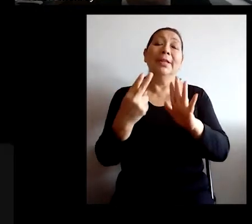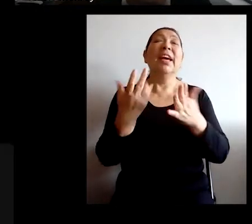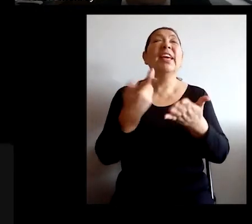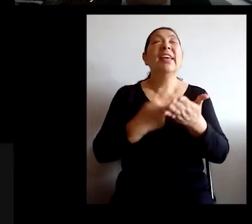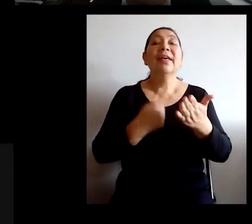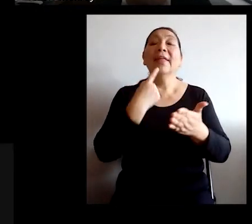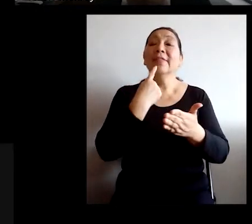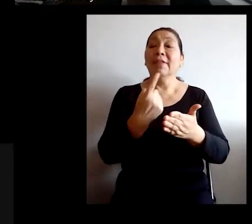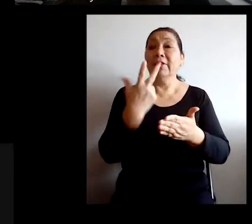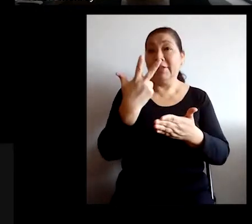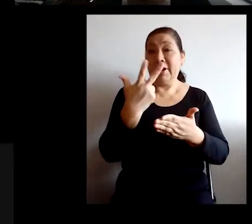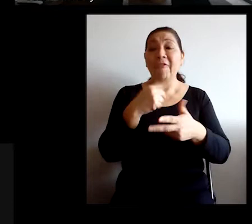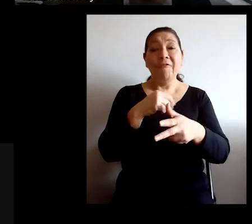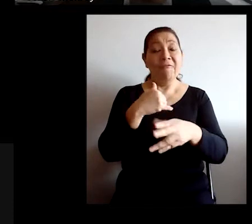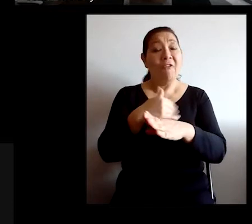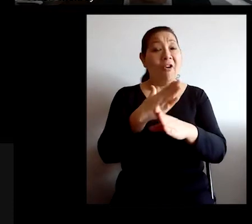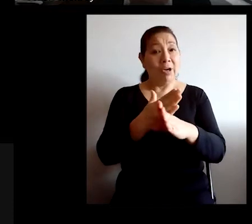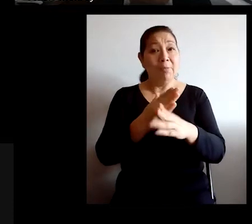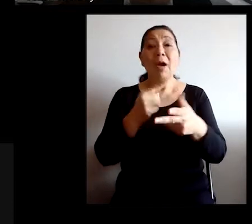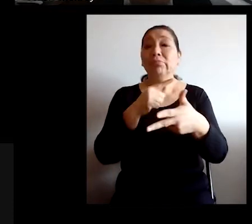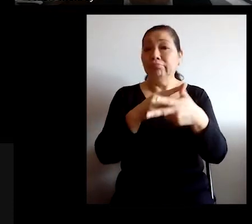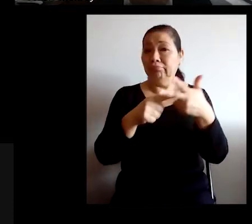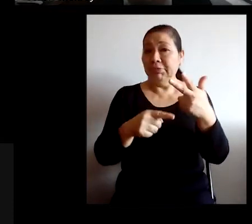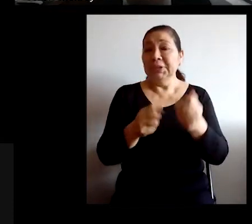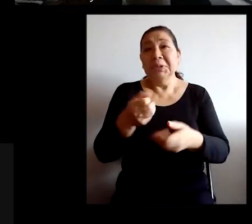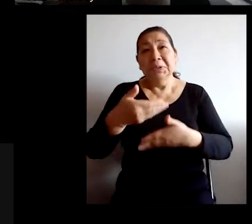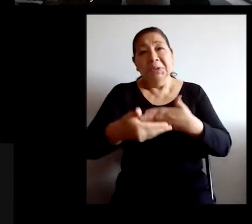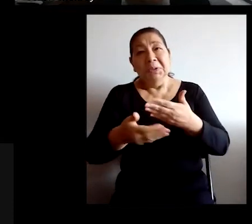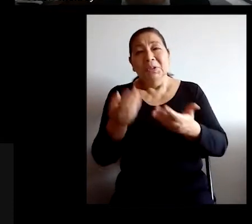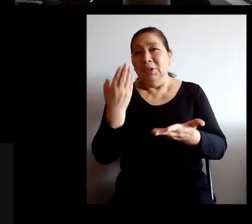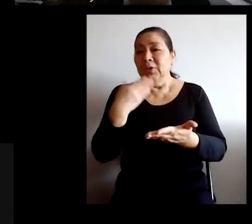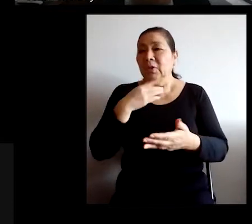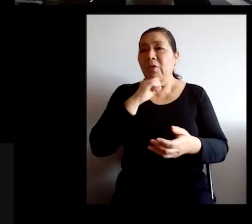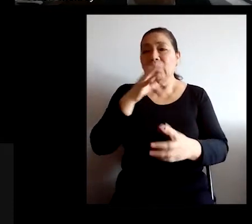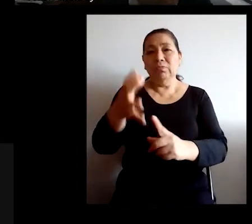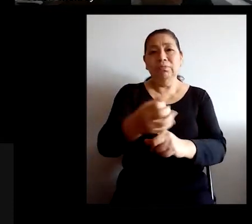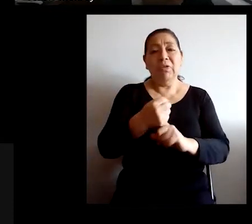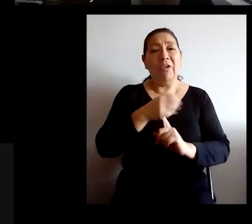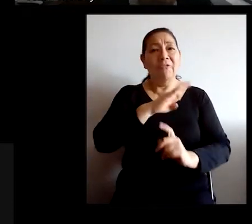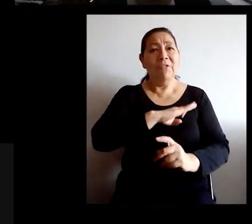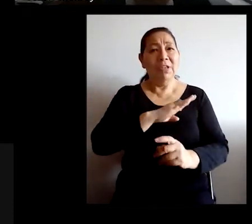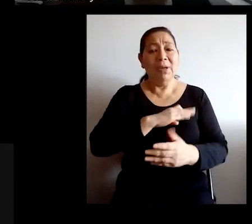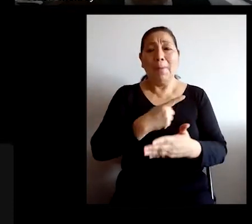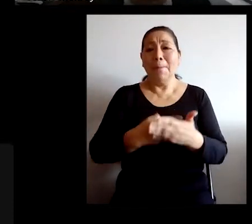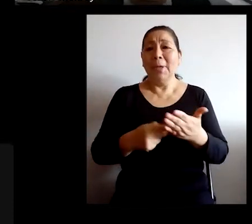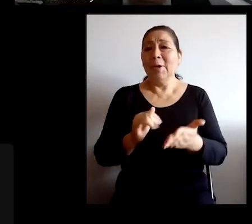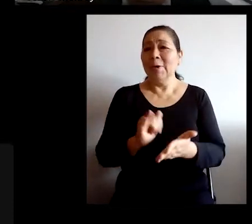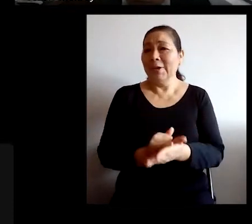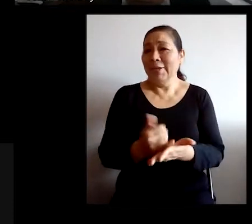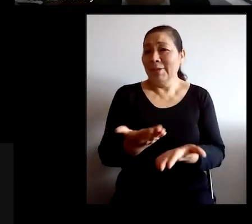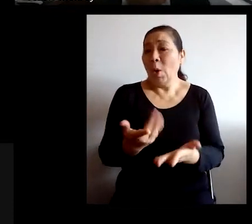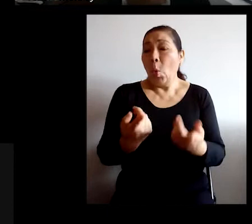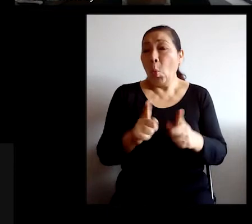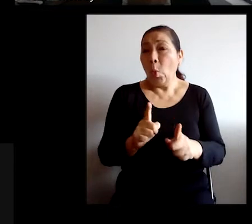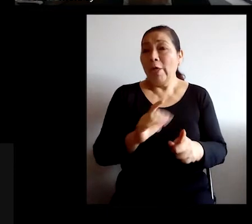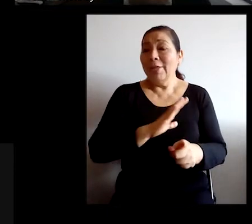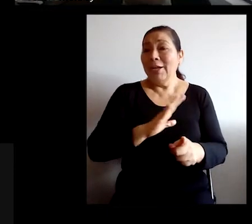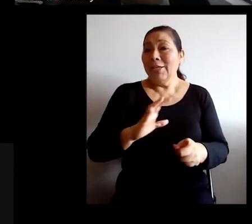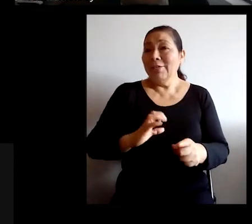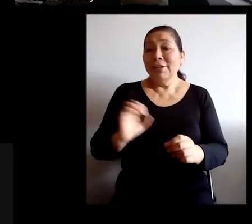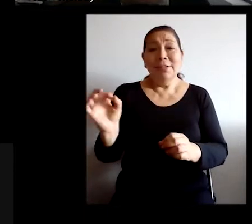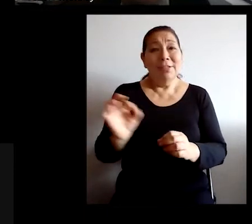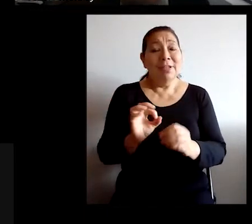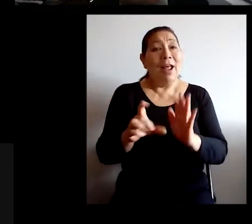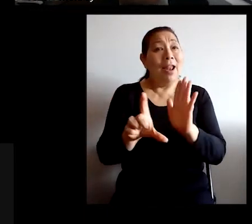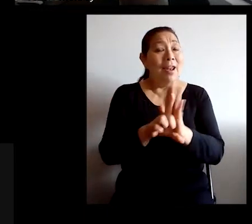que tipifica las tres hipótesis en las cuales se produce una confiscación. Dice que esta ocurre cuando el Estado actúa sin